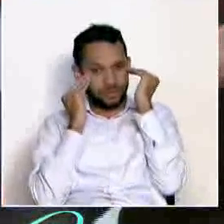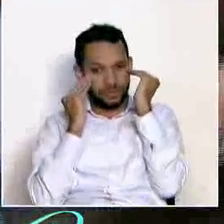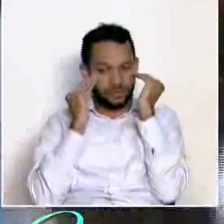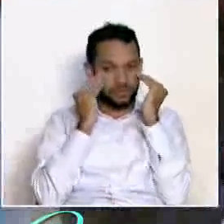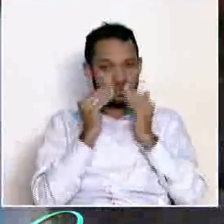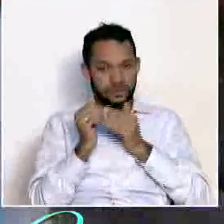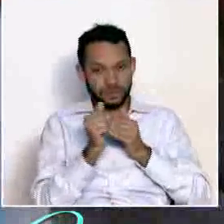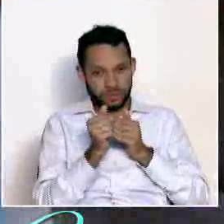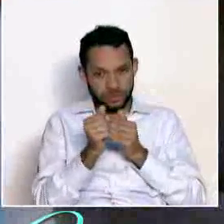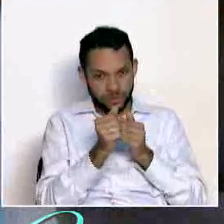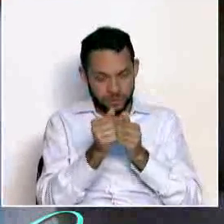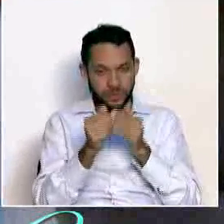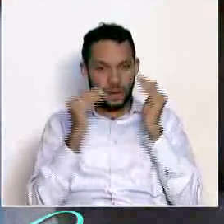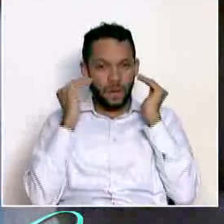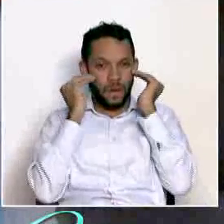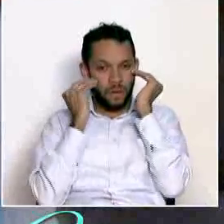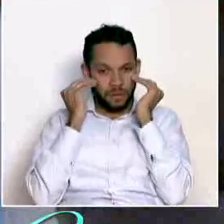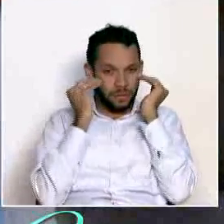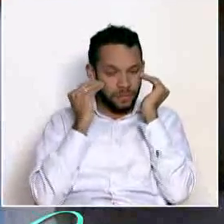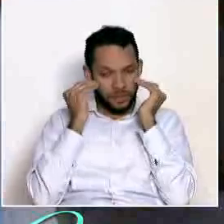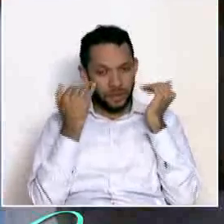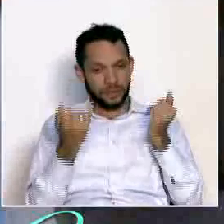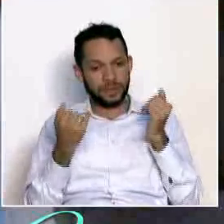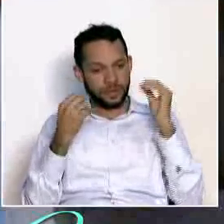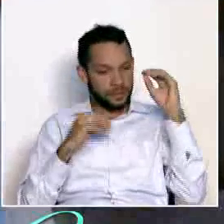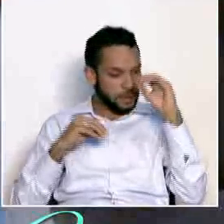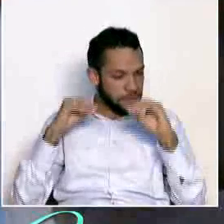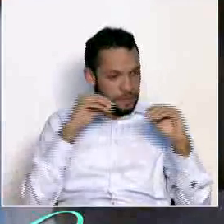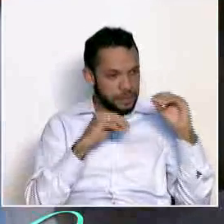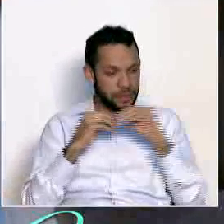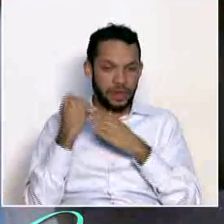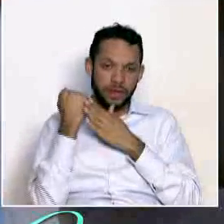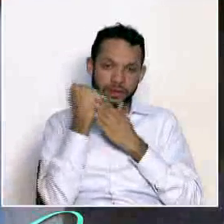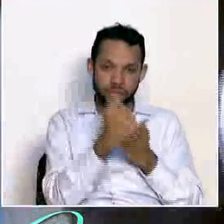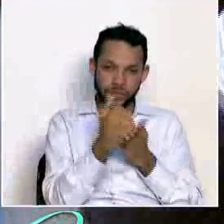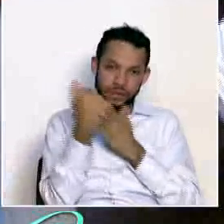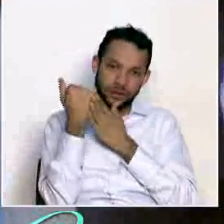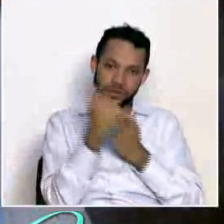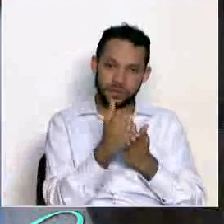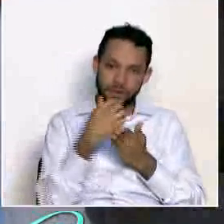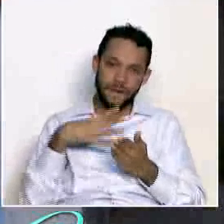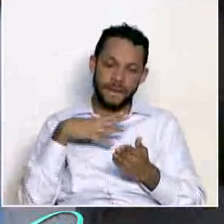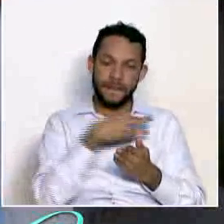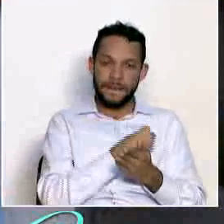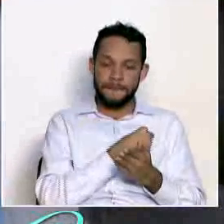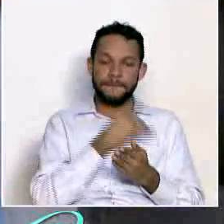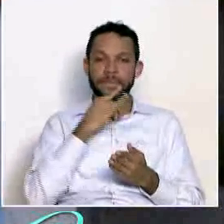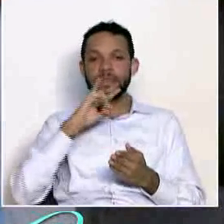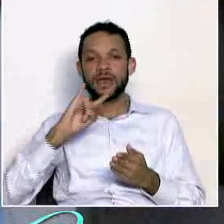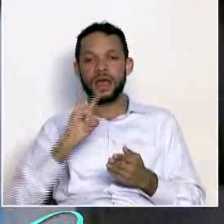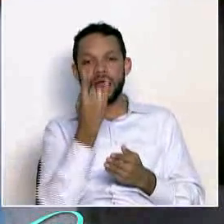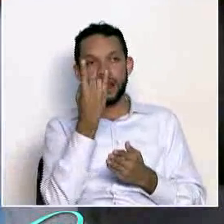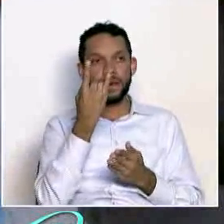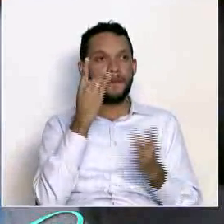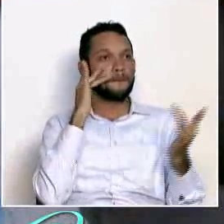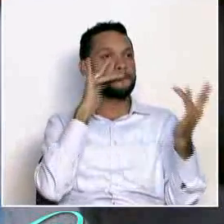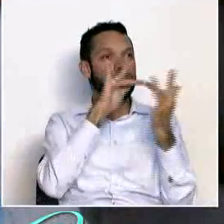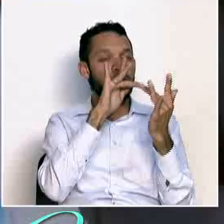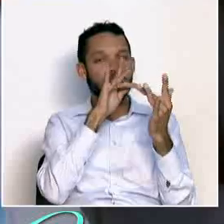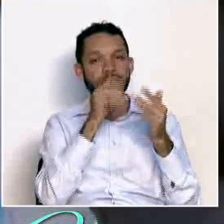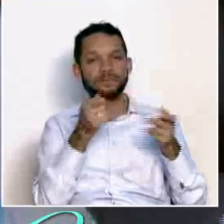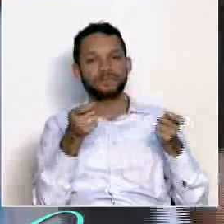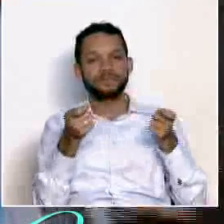la hipnosis tiene diferentes sistemas para producir hipnosis, vamos a tratar de aplicar uno que se llama el